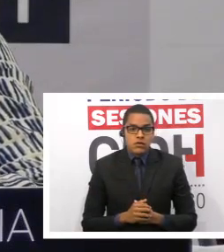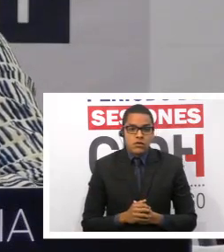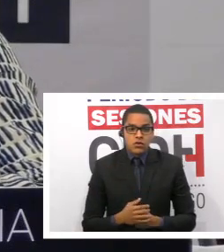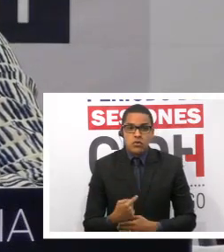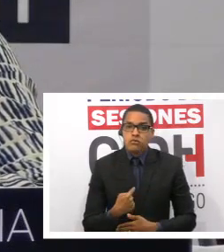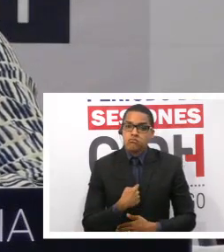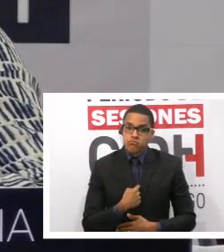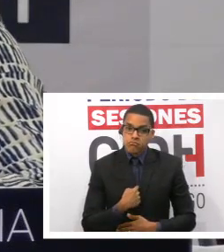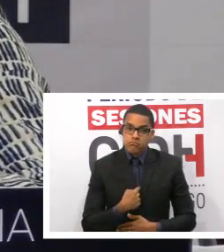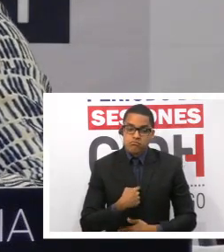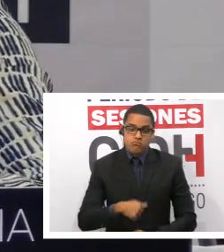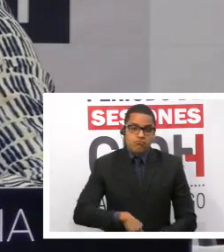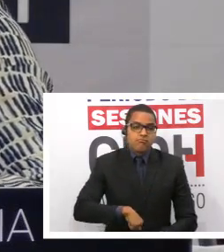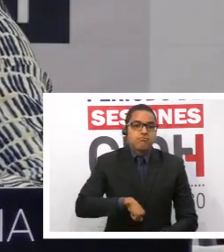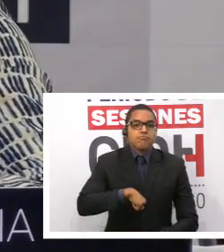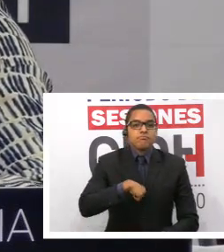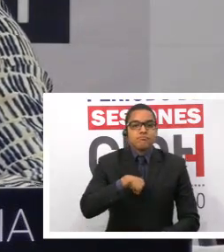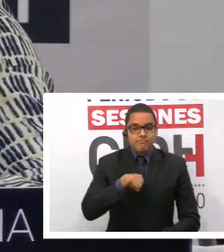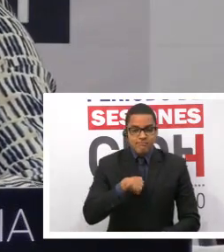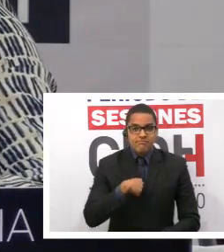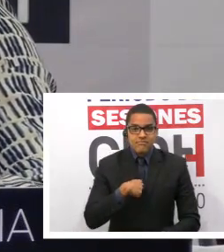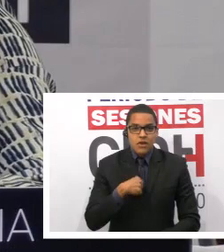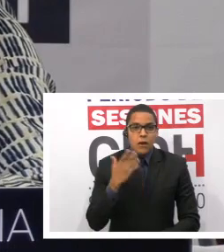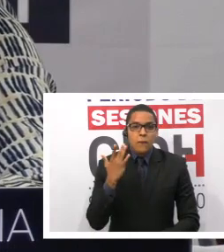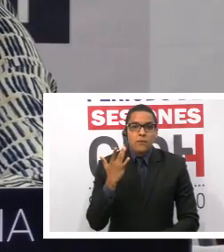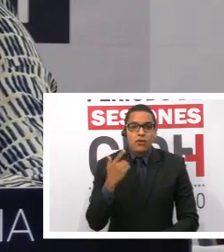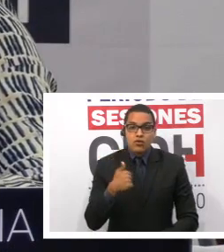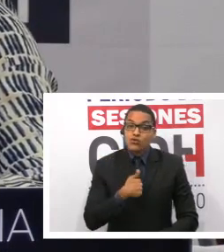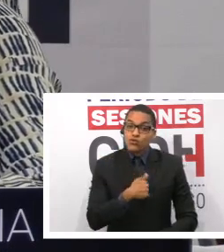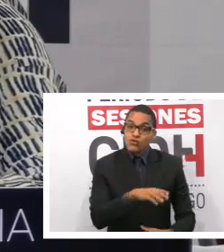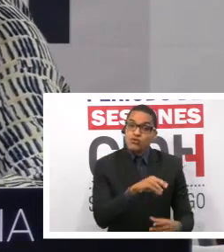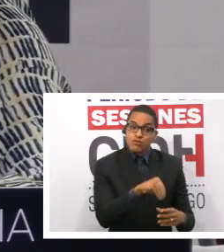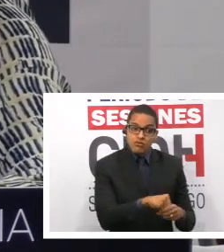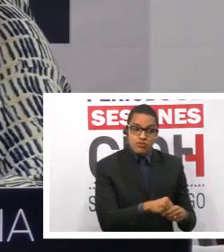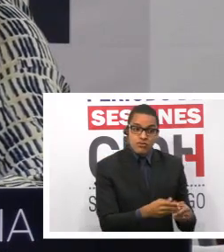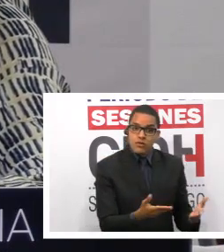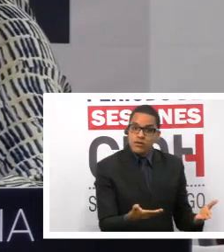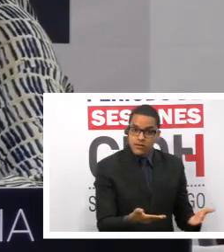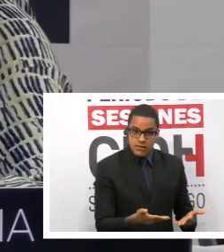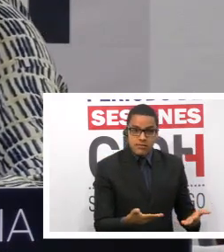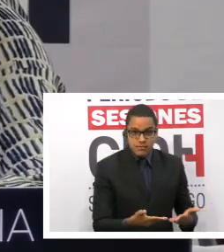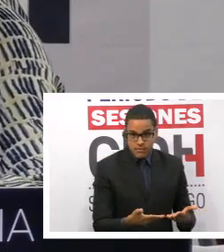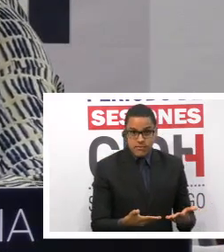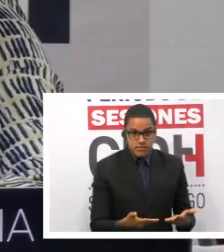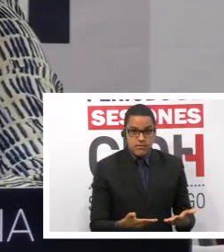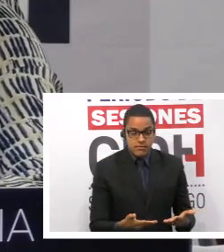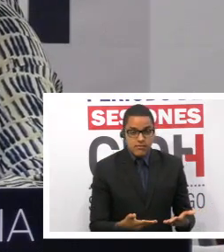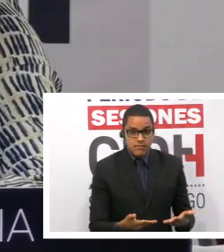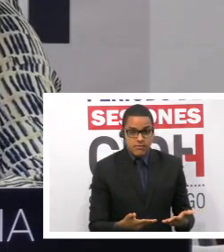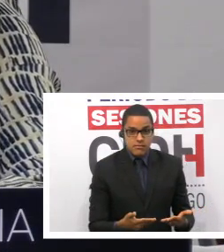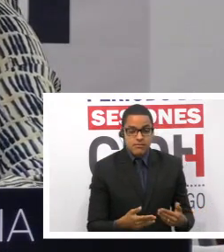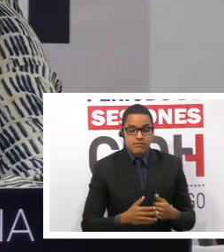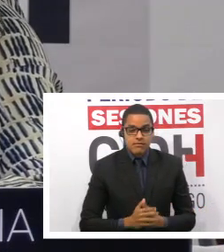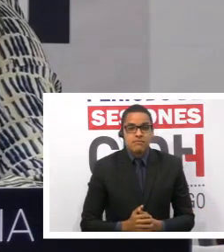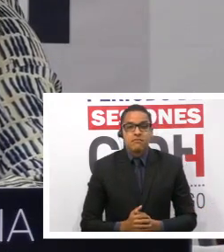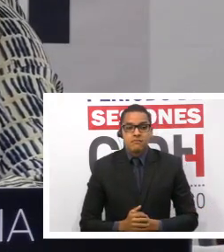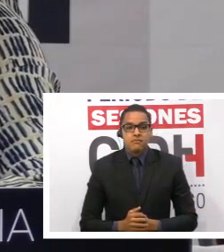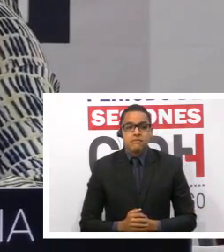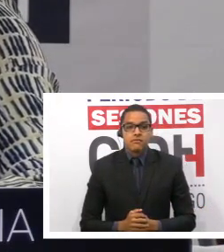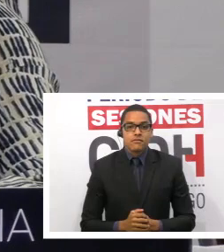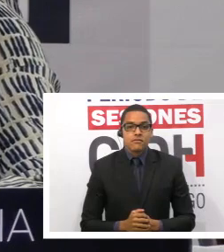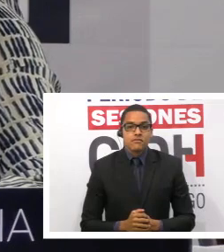muy orgullosa de pertenecer no de tener el honor el reto de estar en la comisión porque